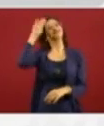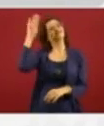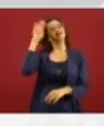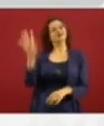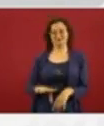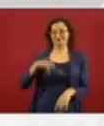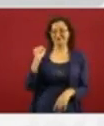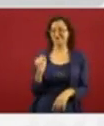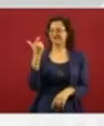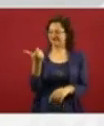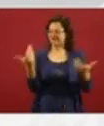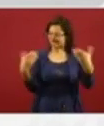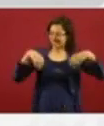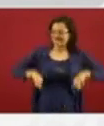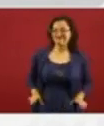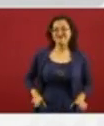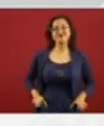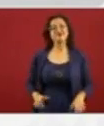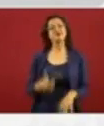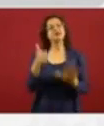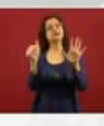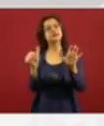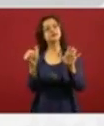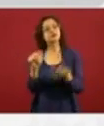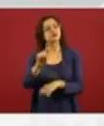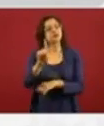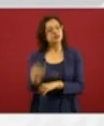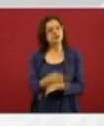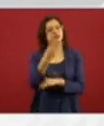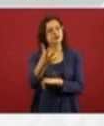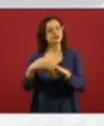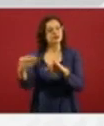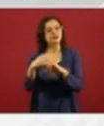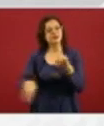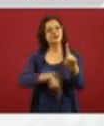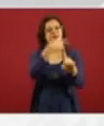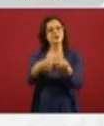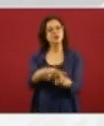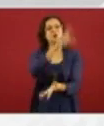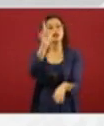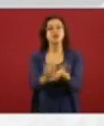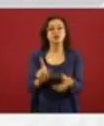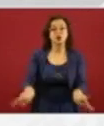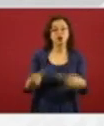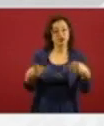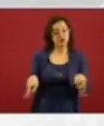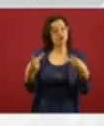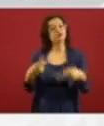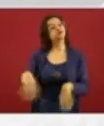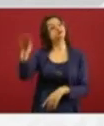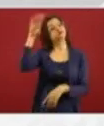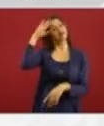la bolsa 6 pesos con 74 centavos por cada litro que vende